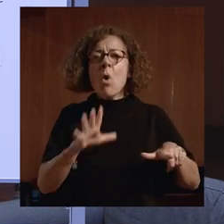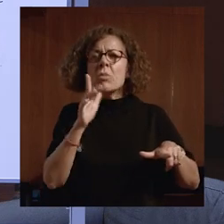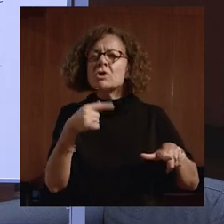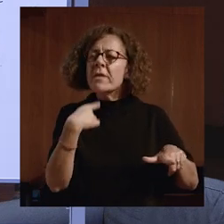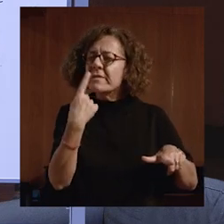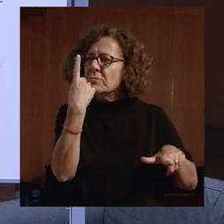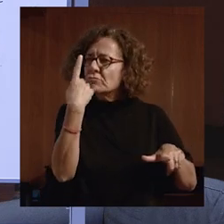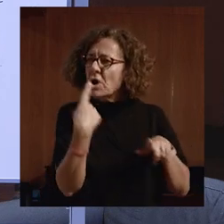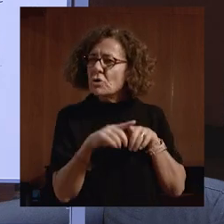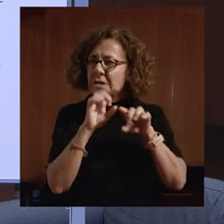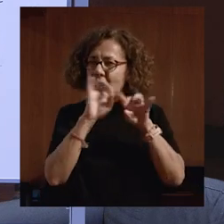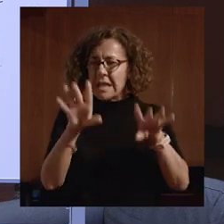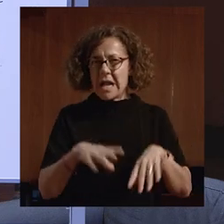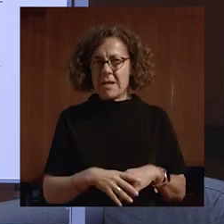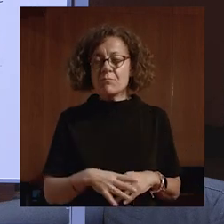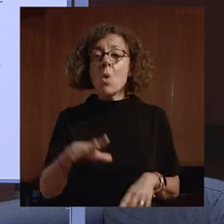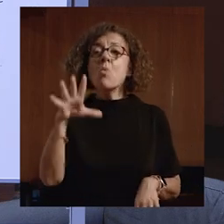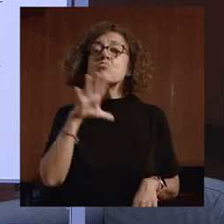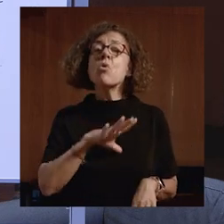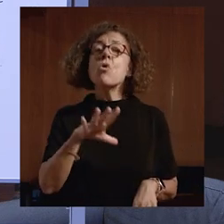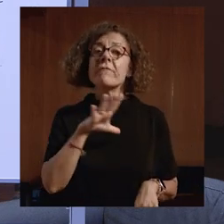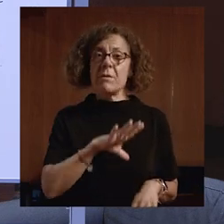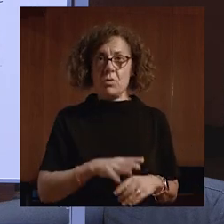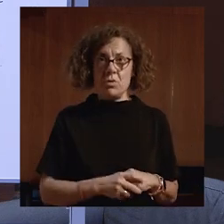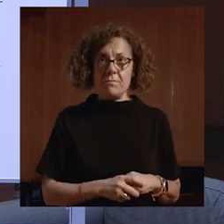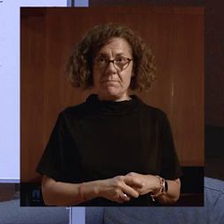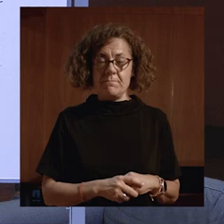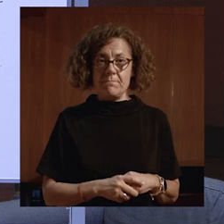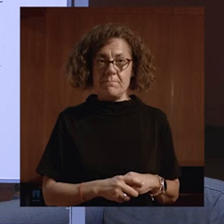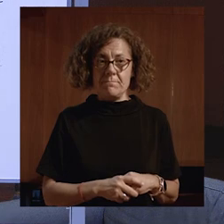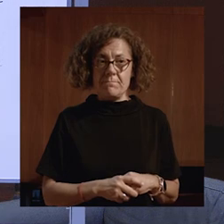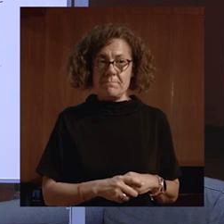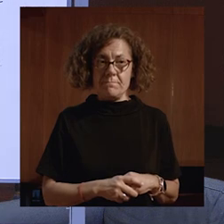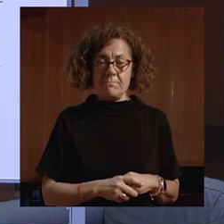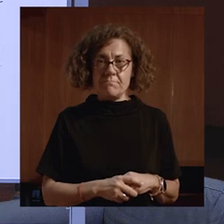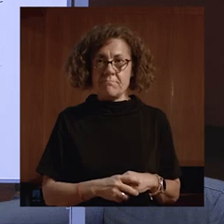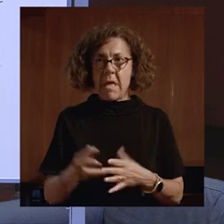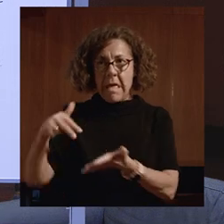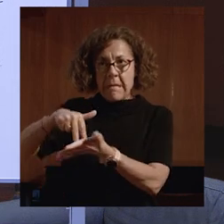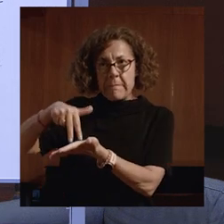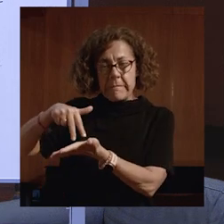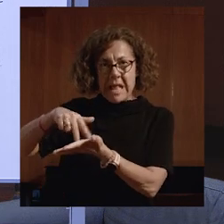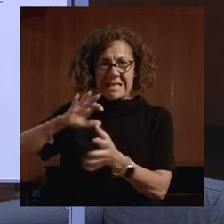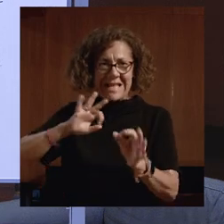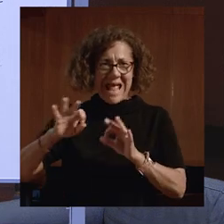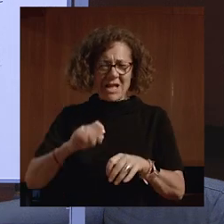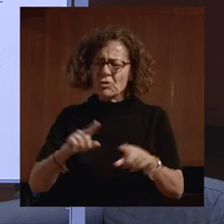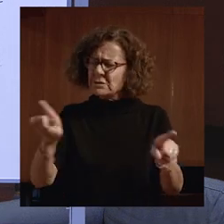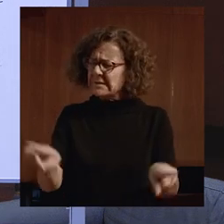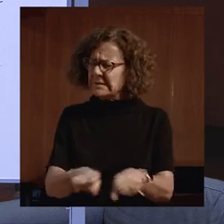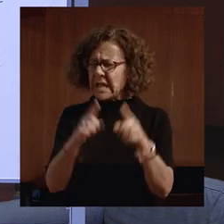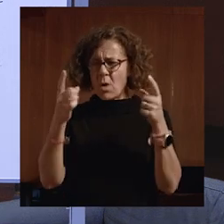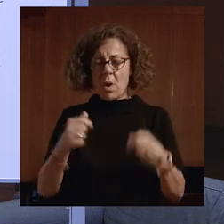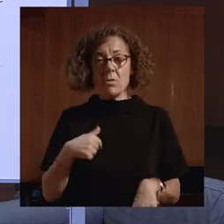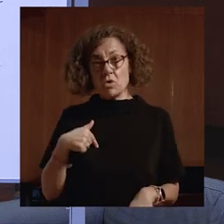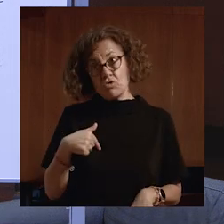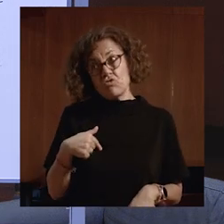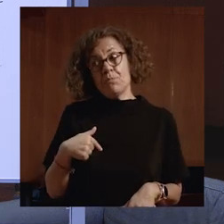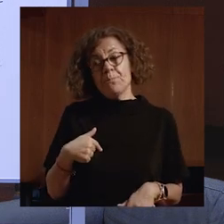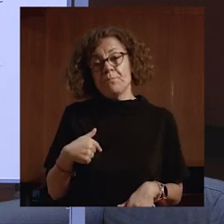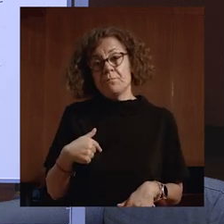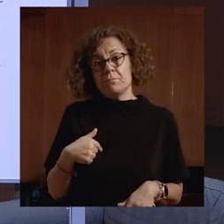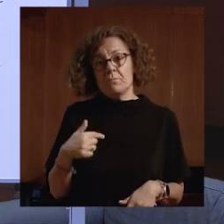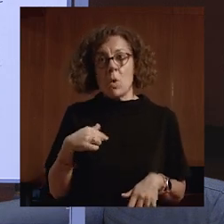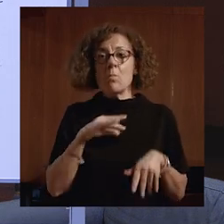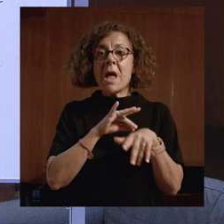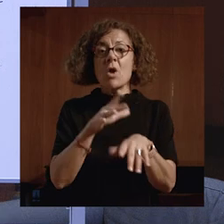cosa. Por favor, presencia escénica, teatro, lo que sea. Claro, yo ahí me dejo